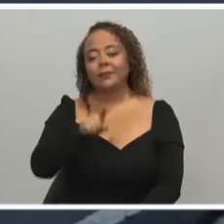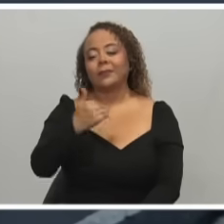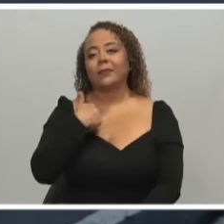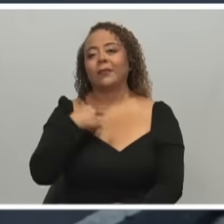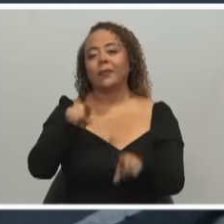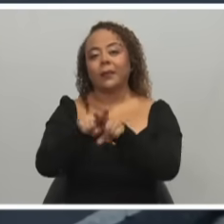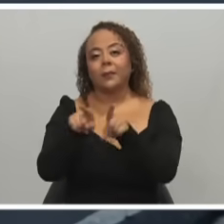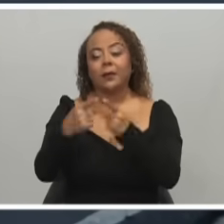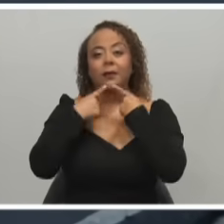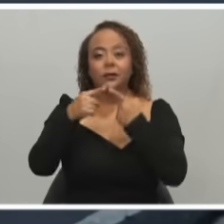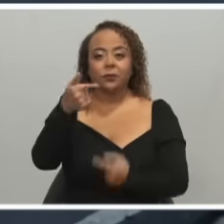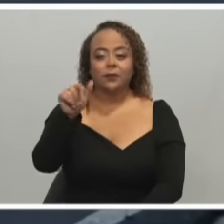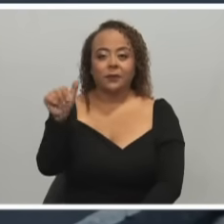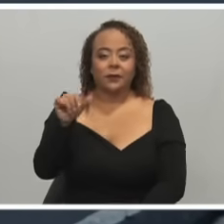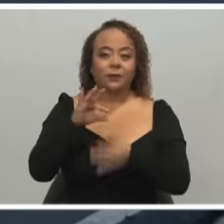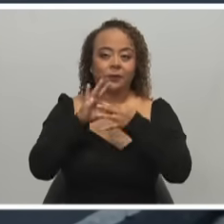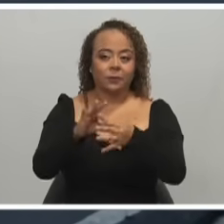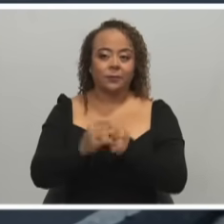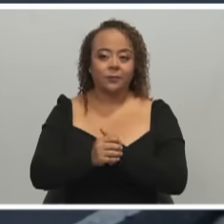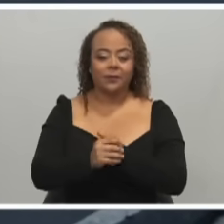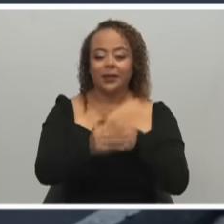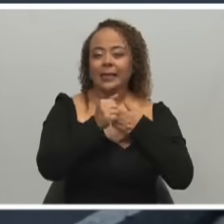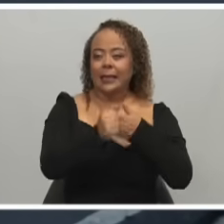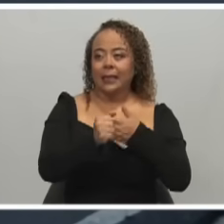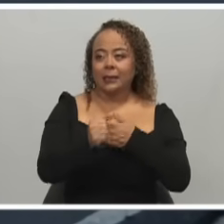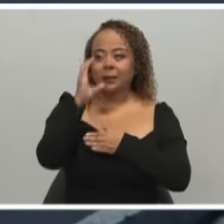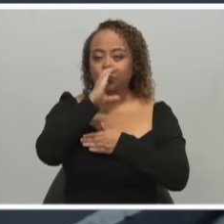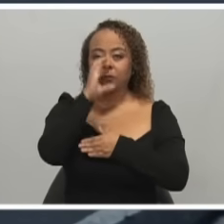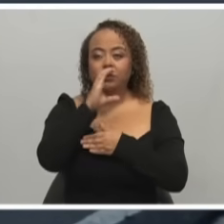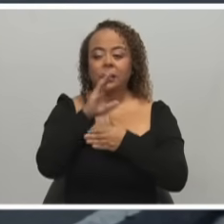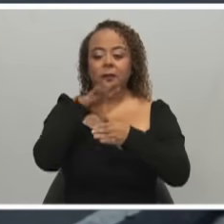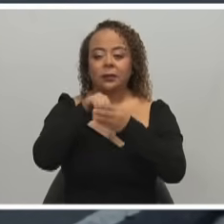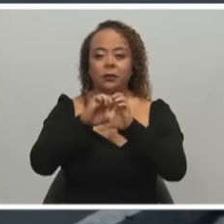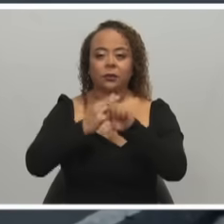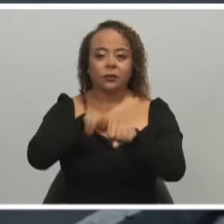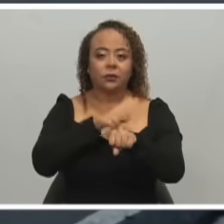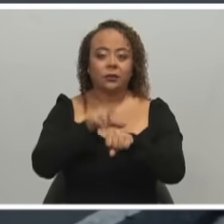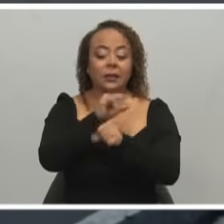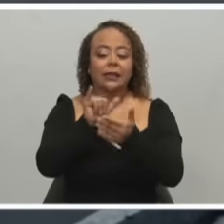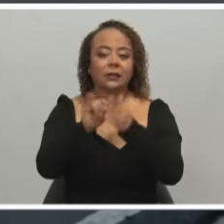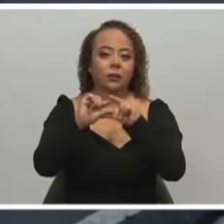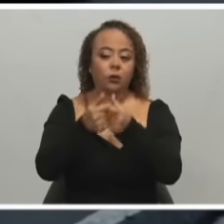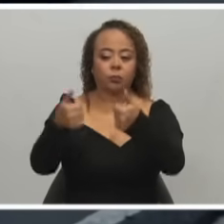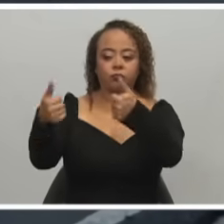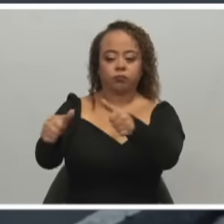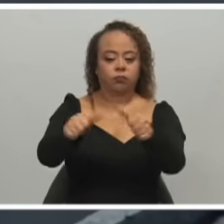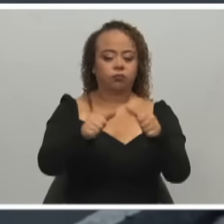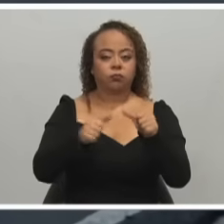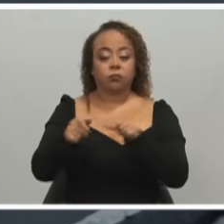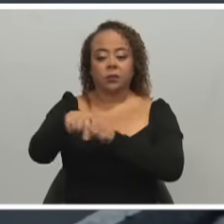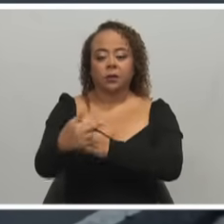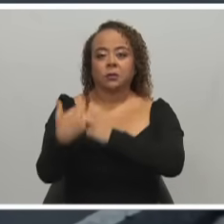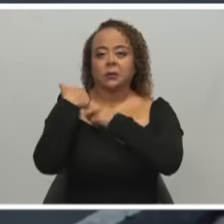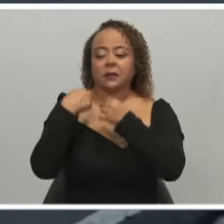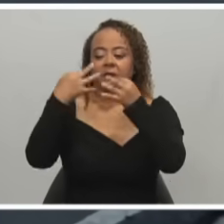también declaración de Gustavo Alfaro sobre esos líderes que que buscan la selección nacional y que será el grupo en consenso los encargados de